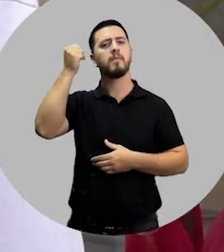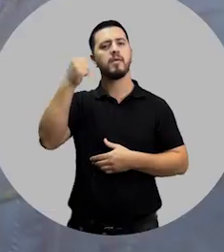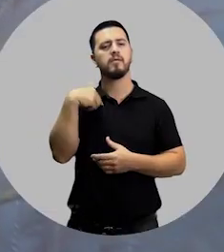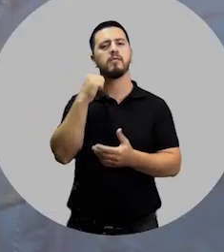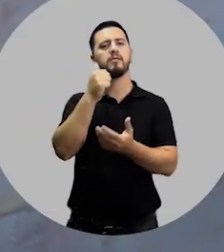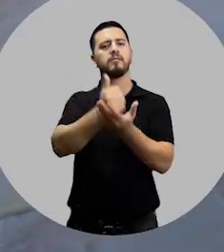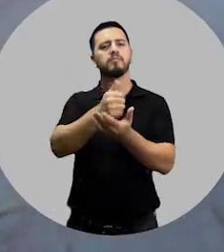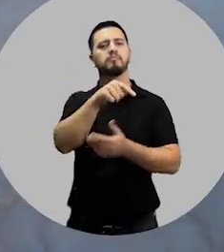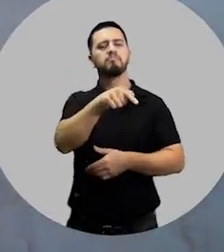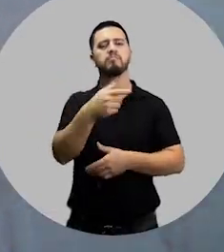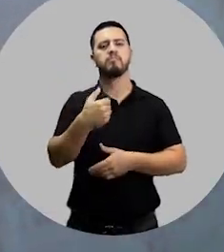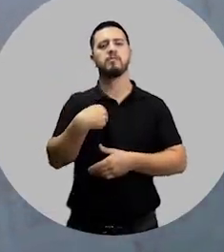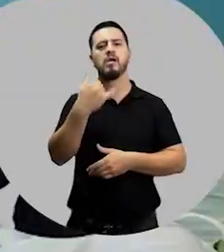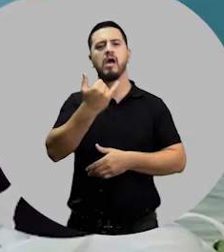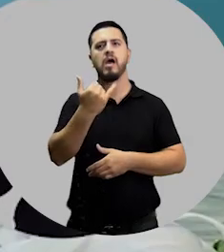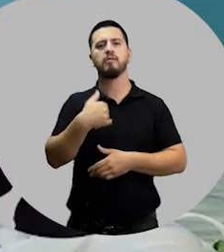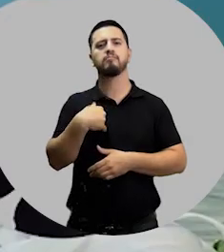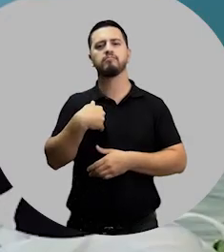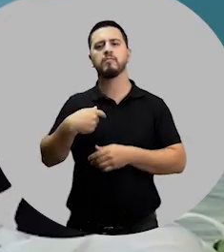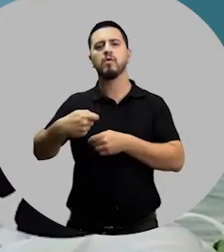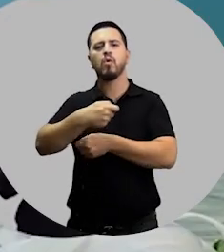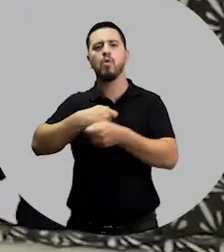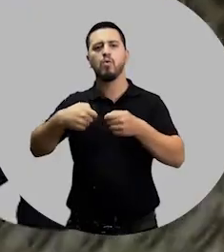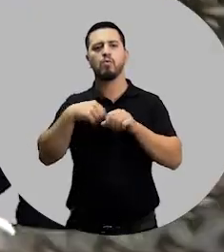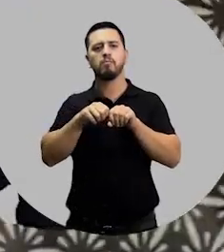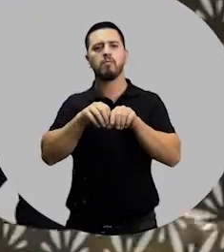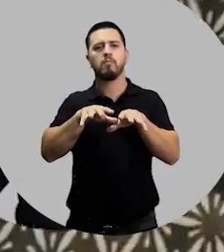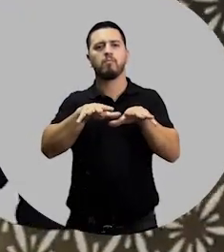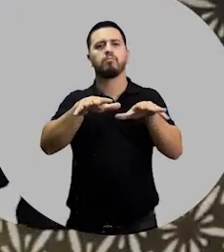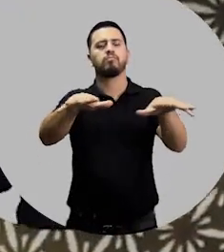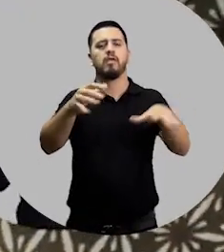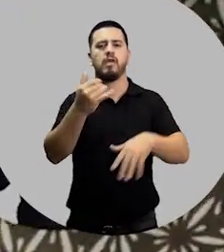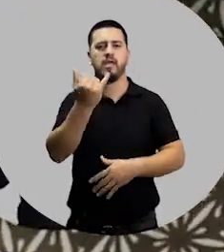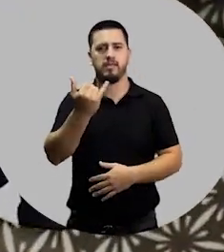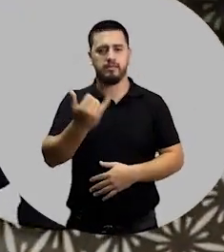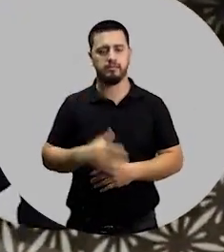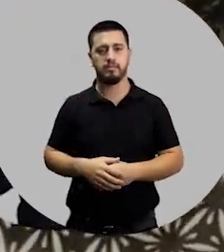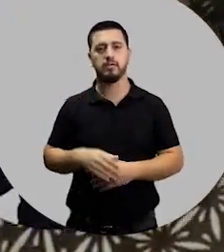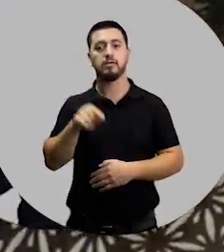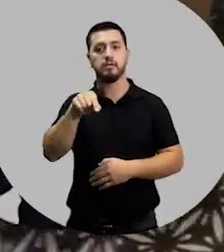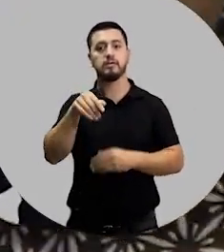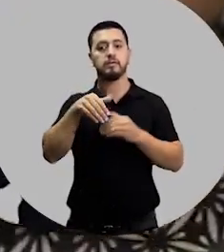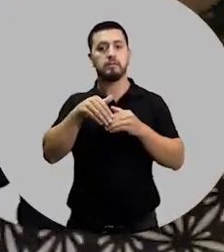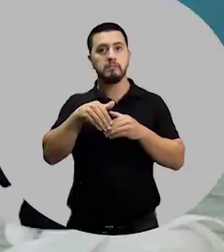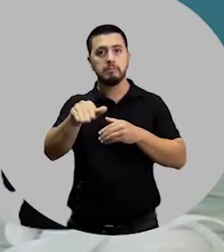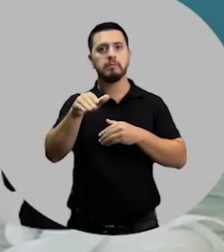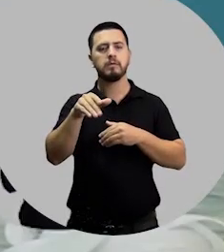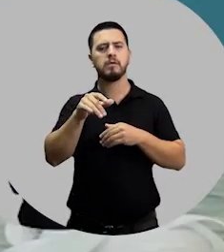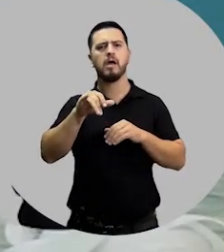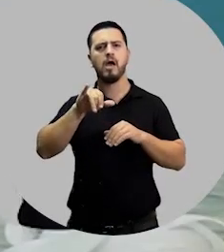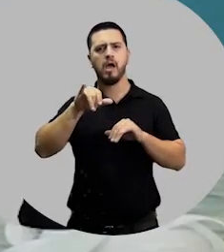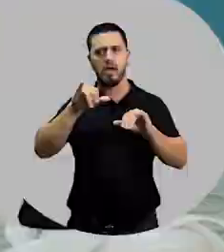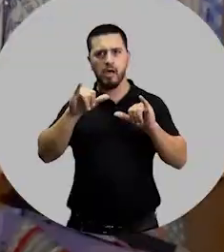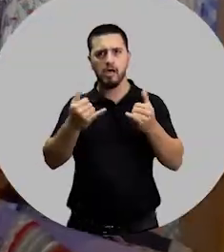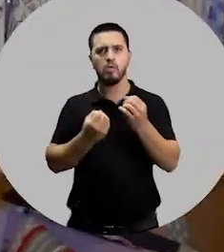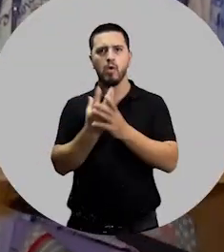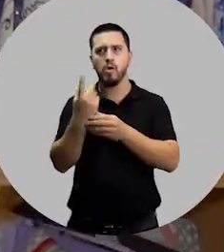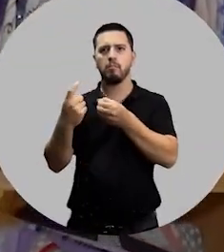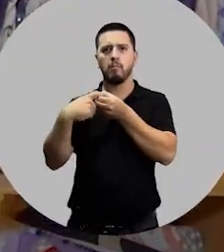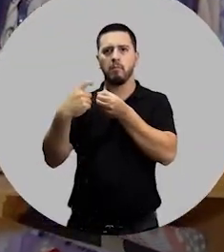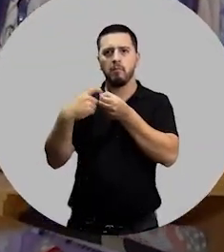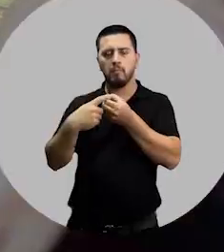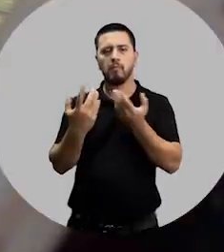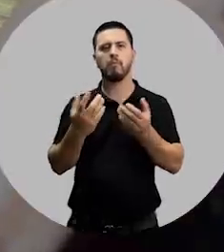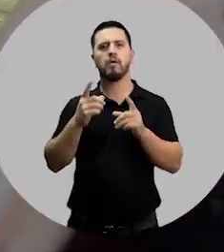que me sirvió para expandir un poco mi emprendimiento. A partir de ahí me surgieron nuevos seguidores, me